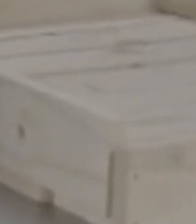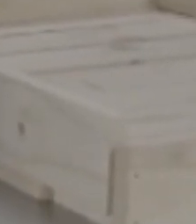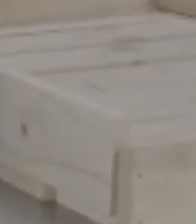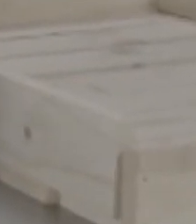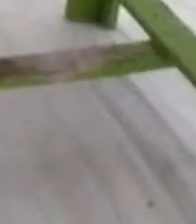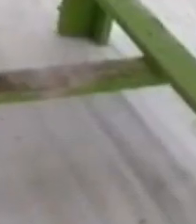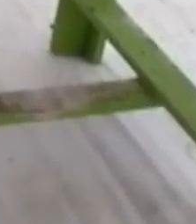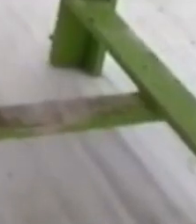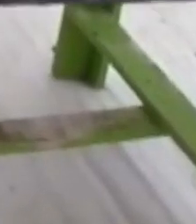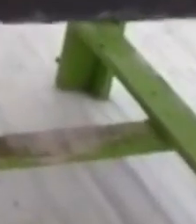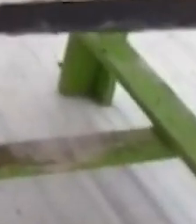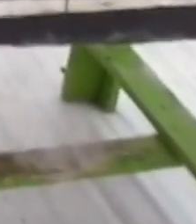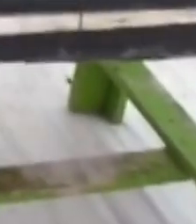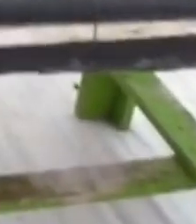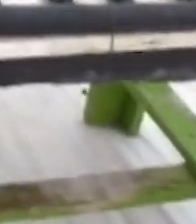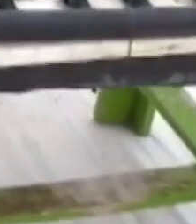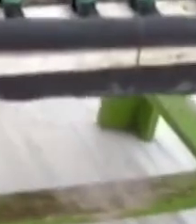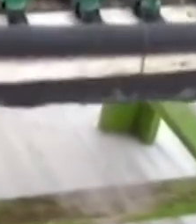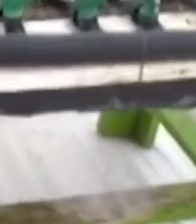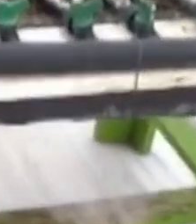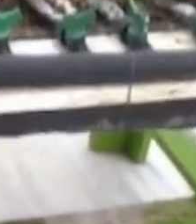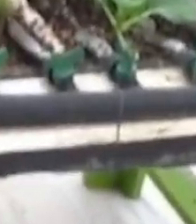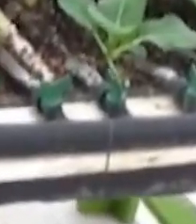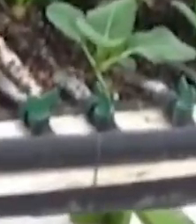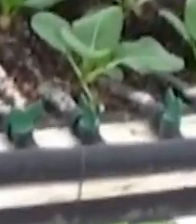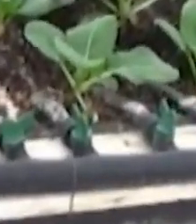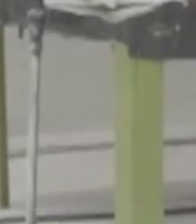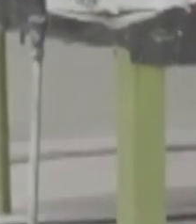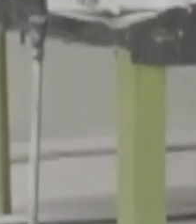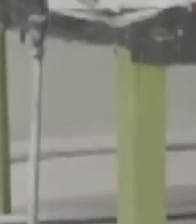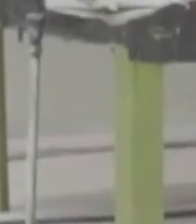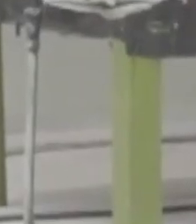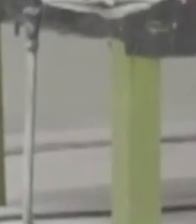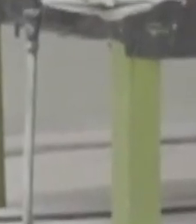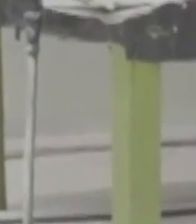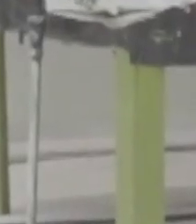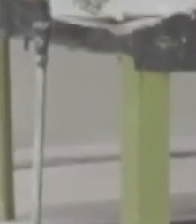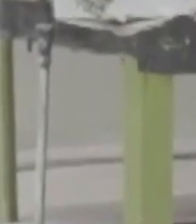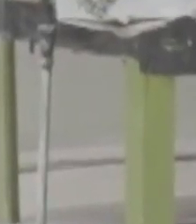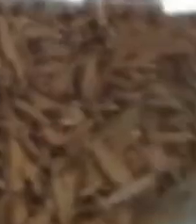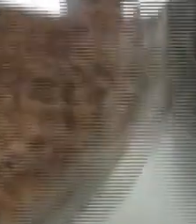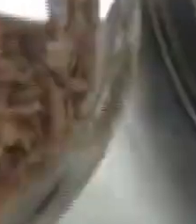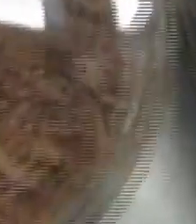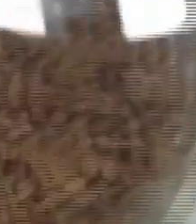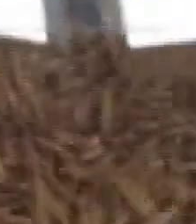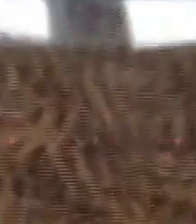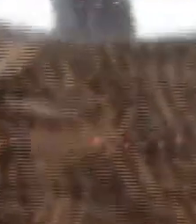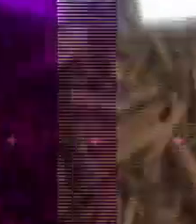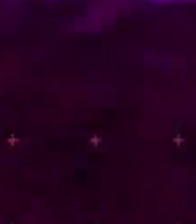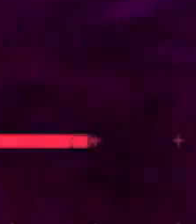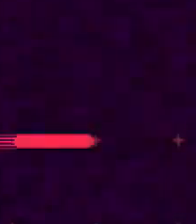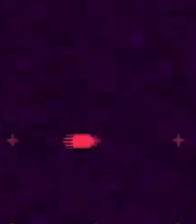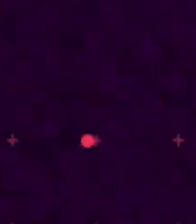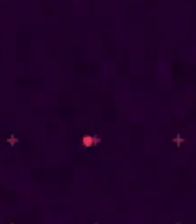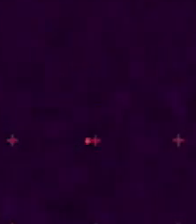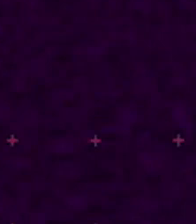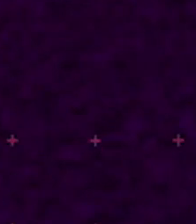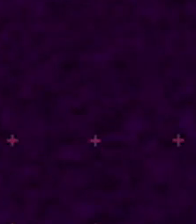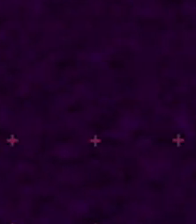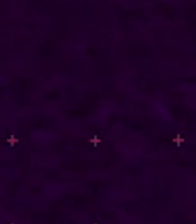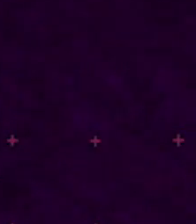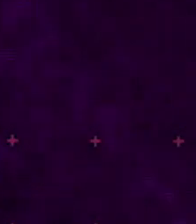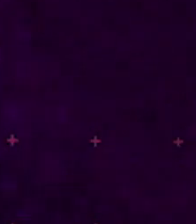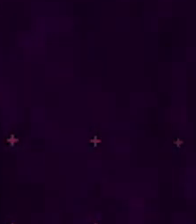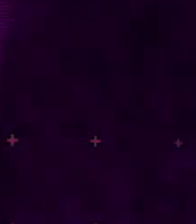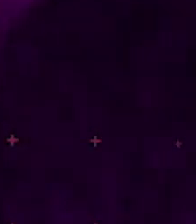más pequeños hasta de mayor tamaño. Huerta Casera, primera parte, el domingo 6 de